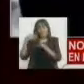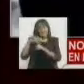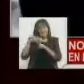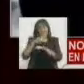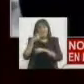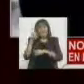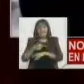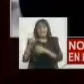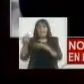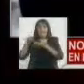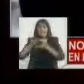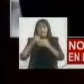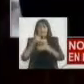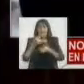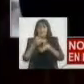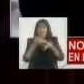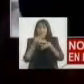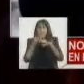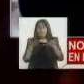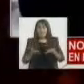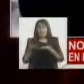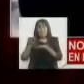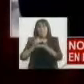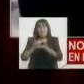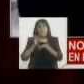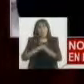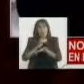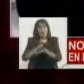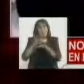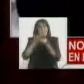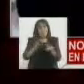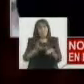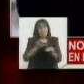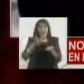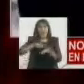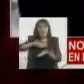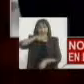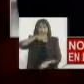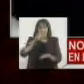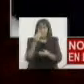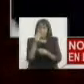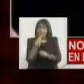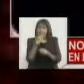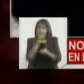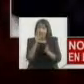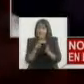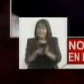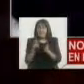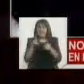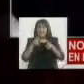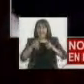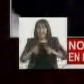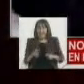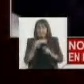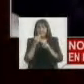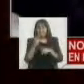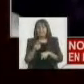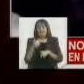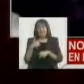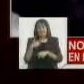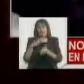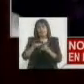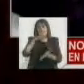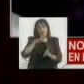recibido y las sugerencias, los aportes de documentación. Han llegado cientos de mapas y de análisis. Tenemos